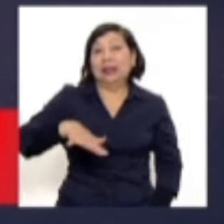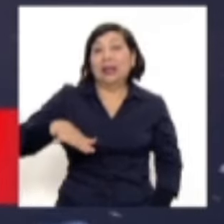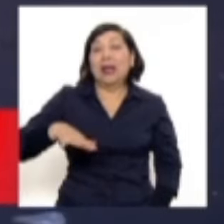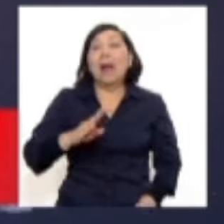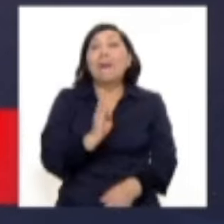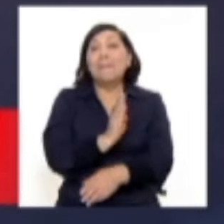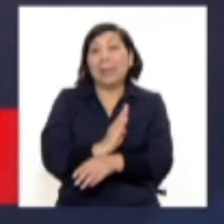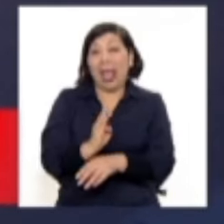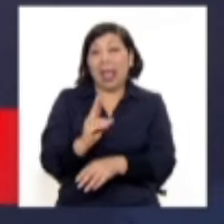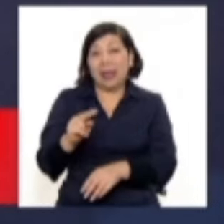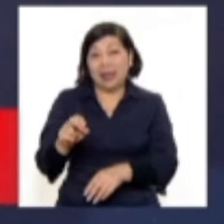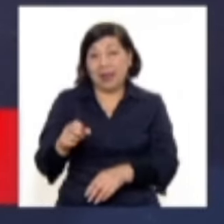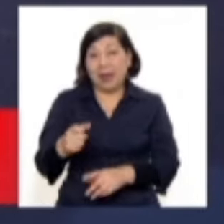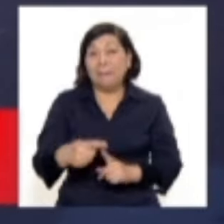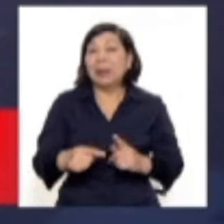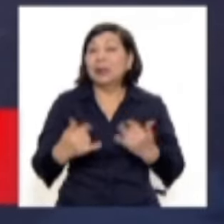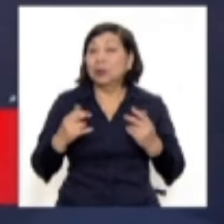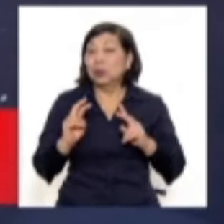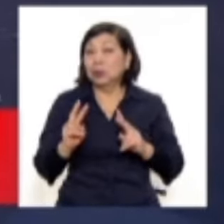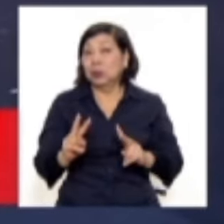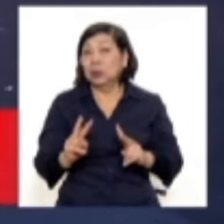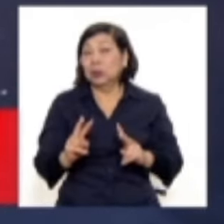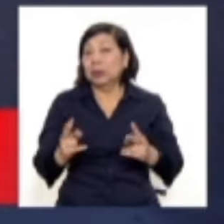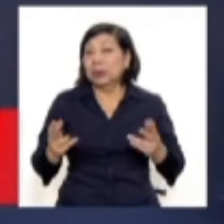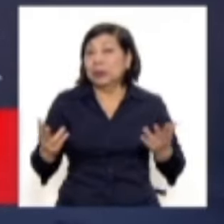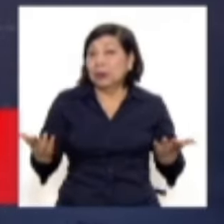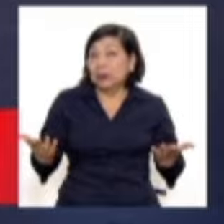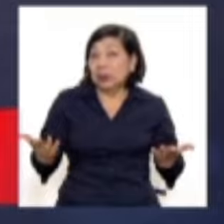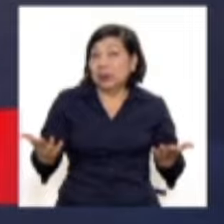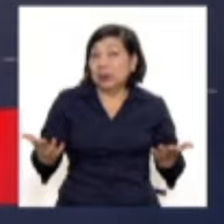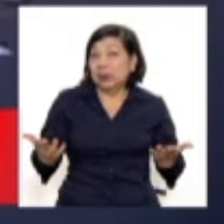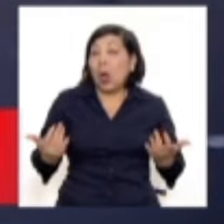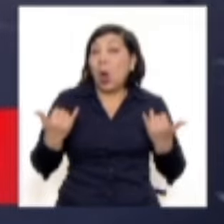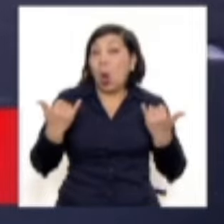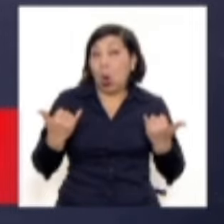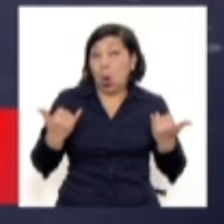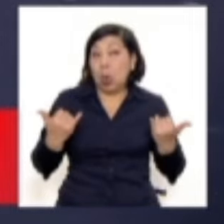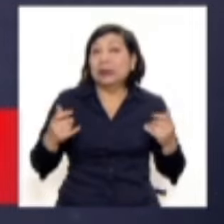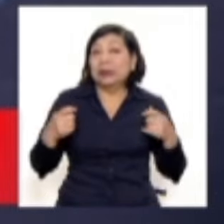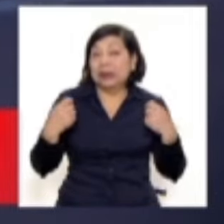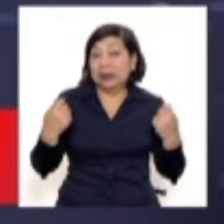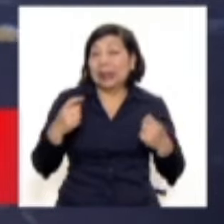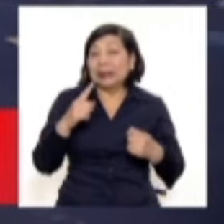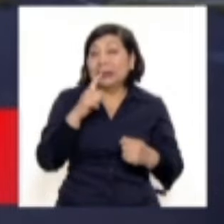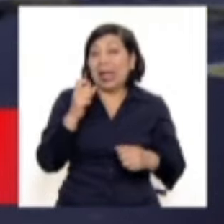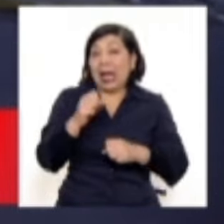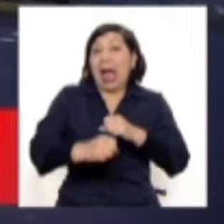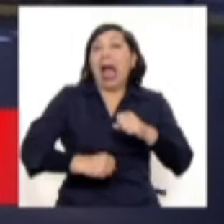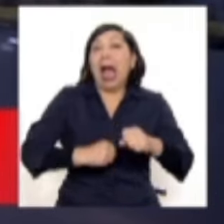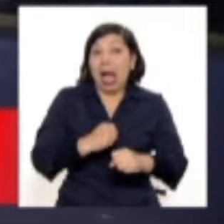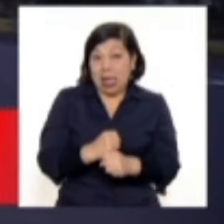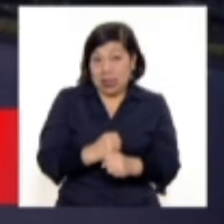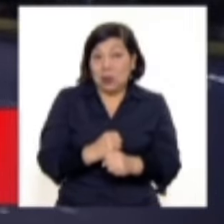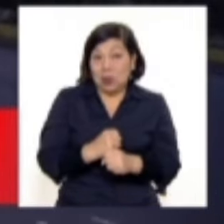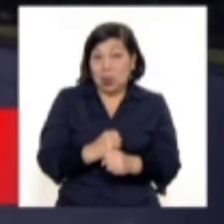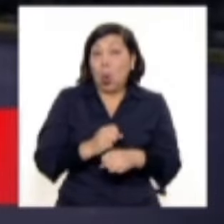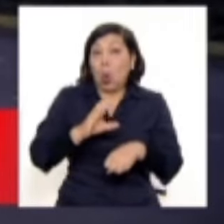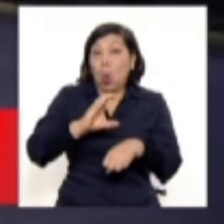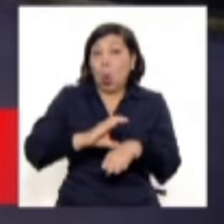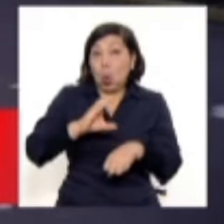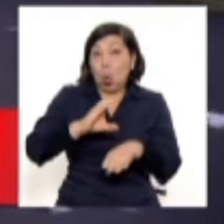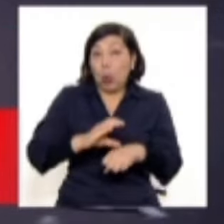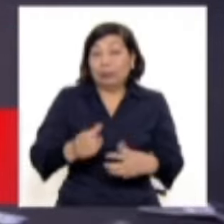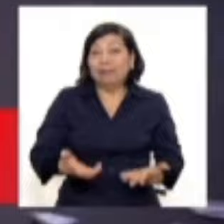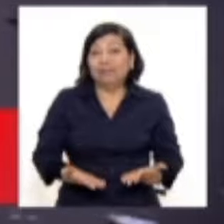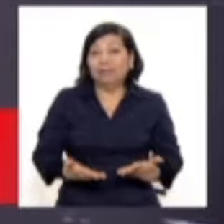distrito de Breña. Compañeras, este es un poco el panorama el día de hoy, que se celebran 100 años de este emblemático club y